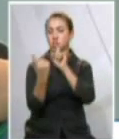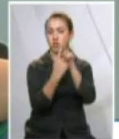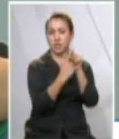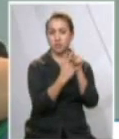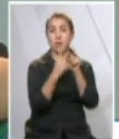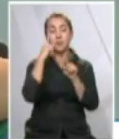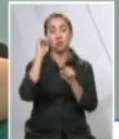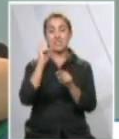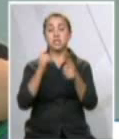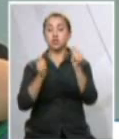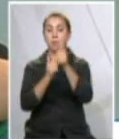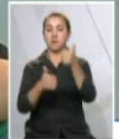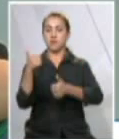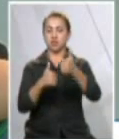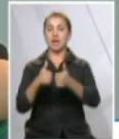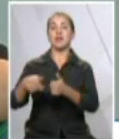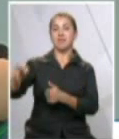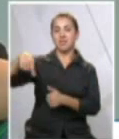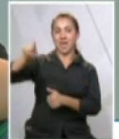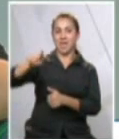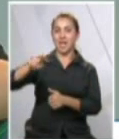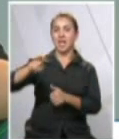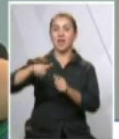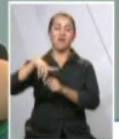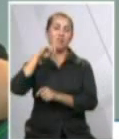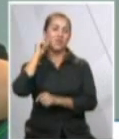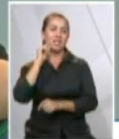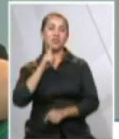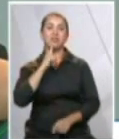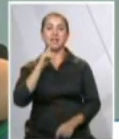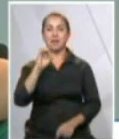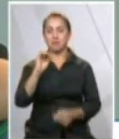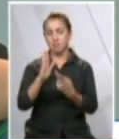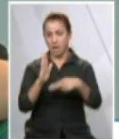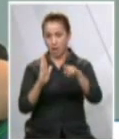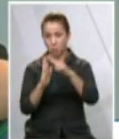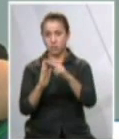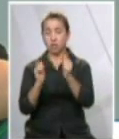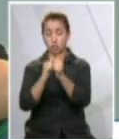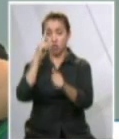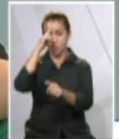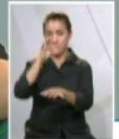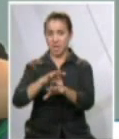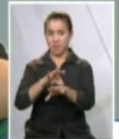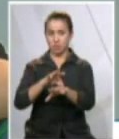más sí con los profesionales de allá, con los tíos terapeutas y con los médicos.